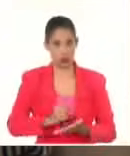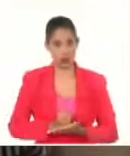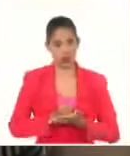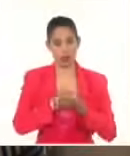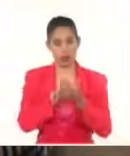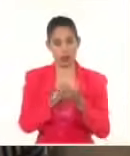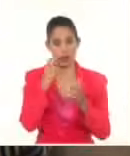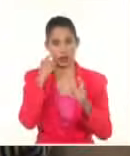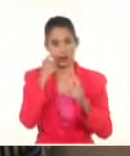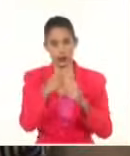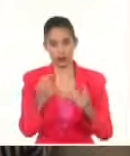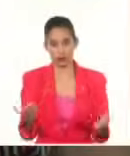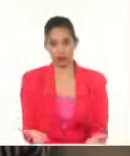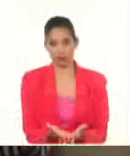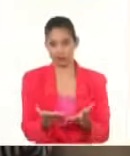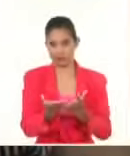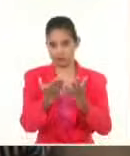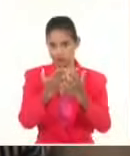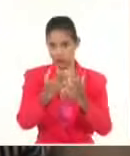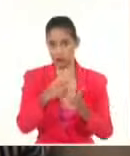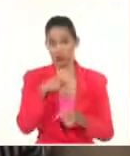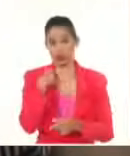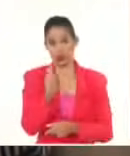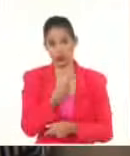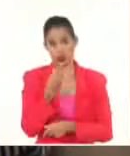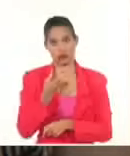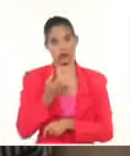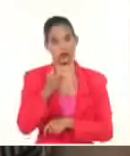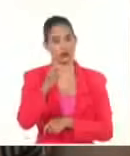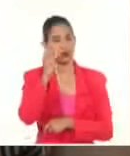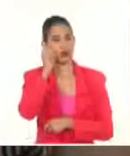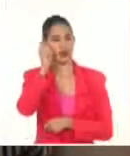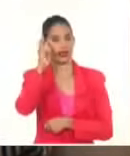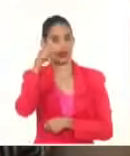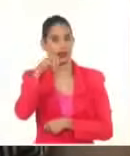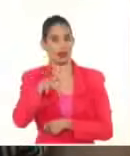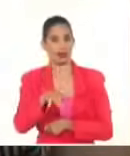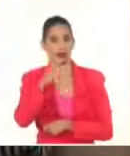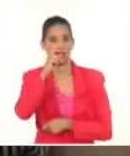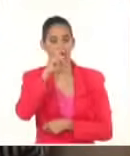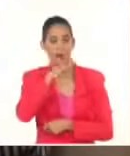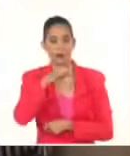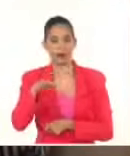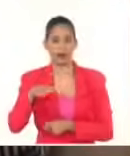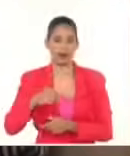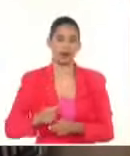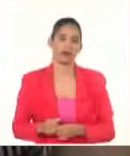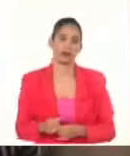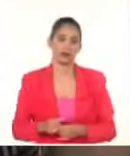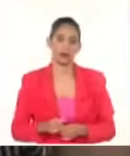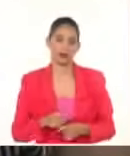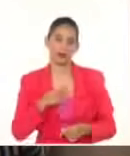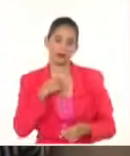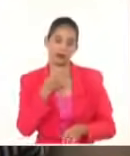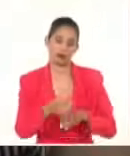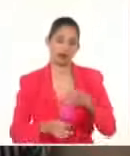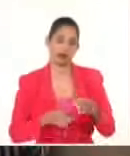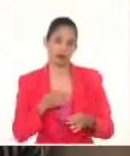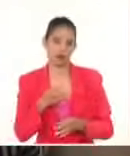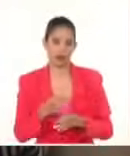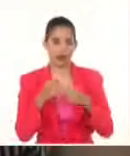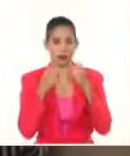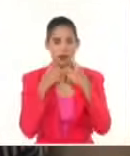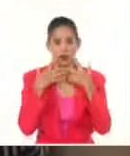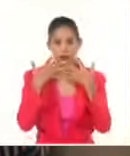objetivos estratégicos que nos estamos proponiendo con esta disposición normativa. No tengo dudas de que eso será así,